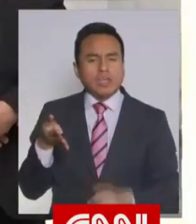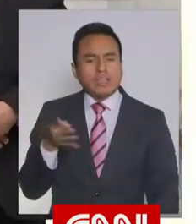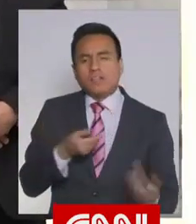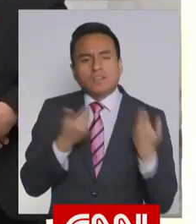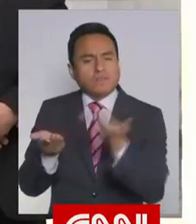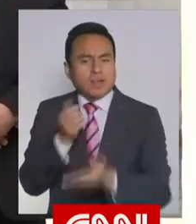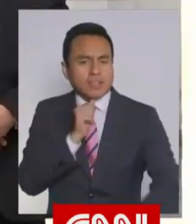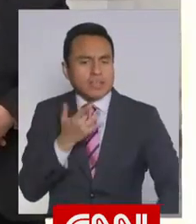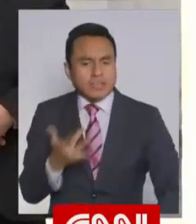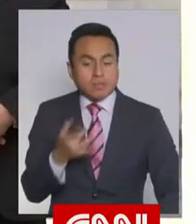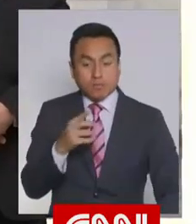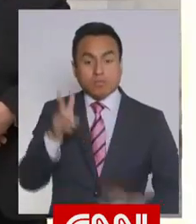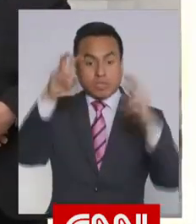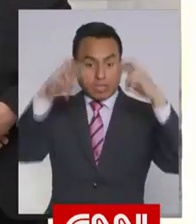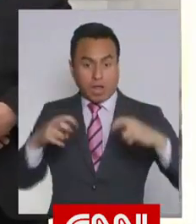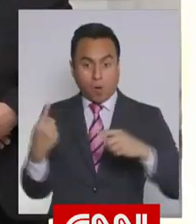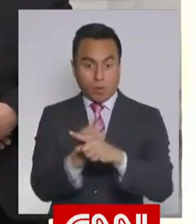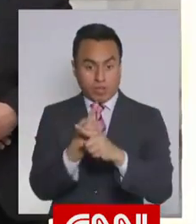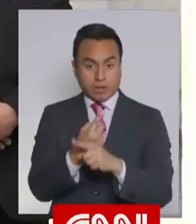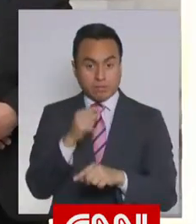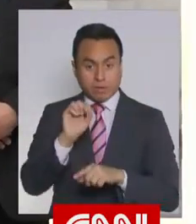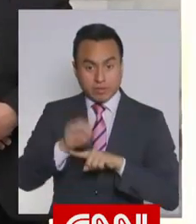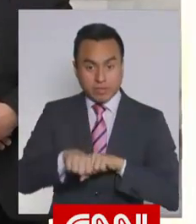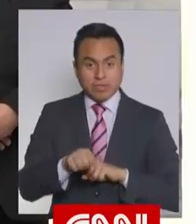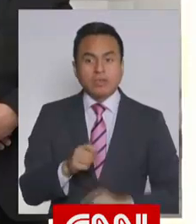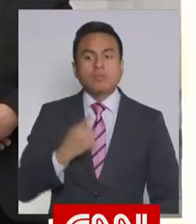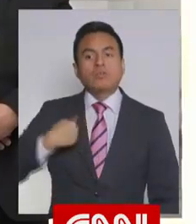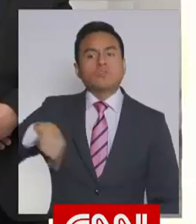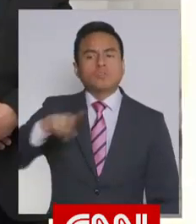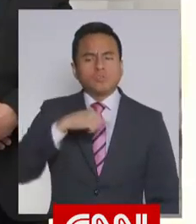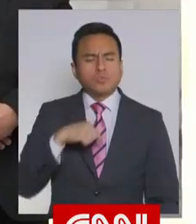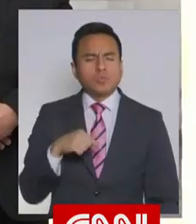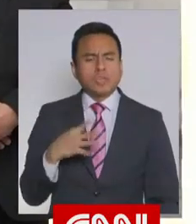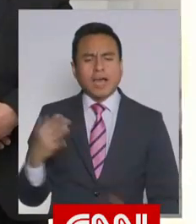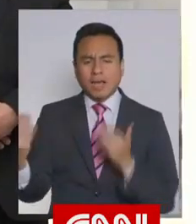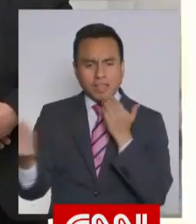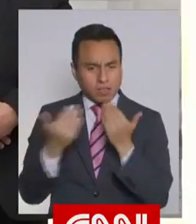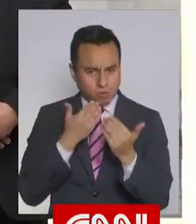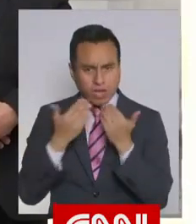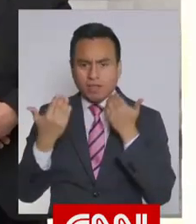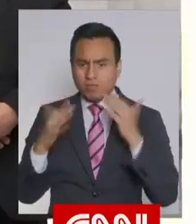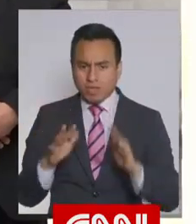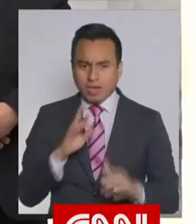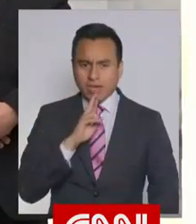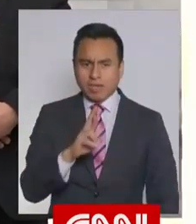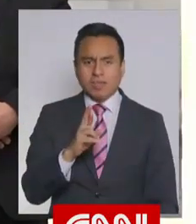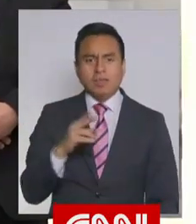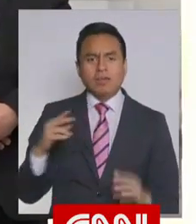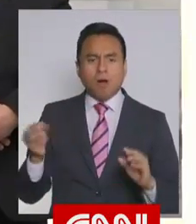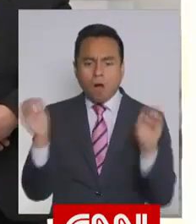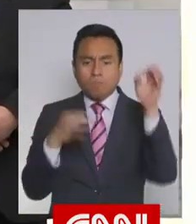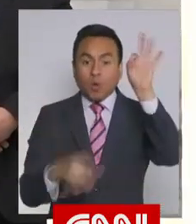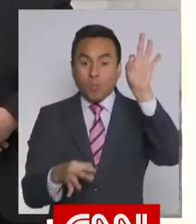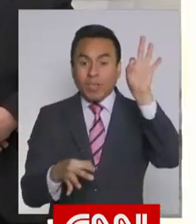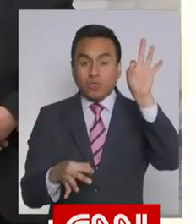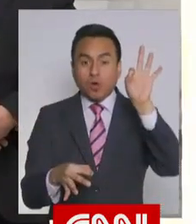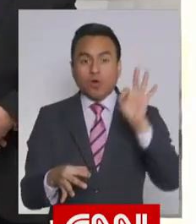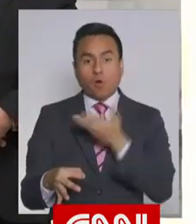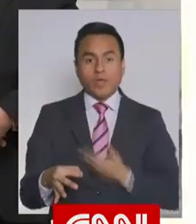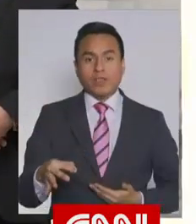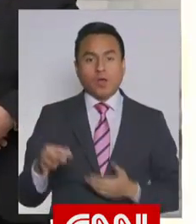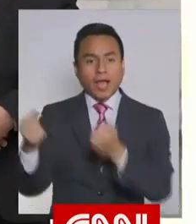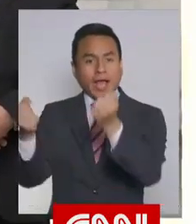y si se va a sentar usted a conversar como ya lo pero nosotros nos hemos adaptado y hemos dialogado y hemos construido un documento conjunto